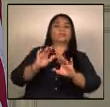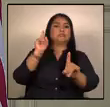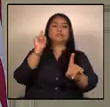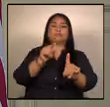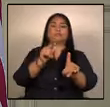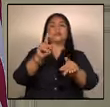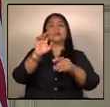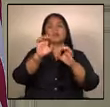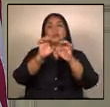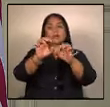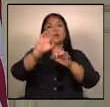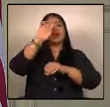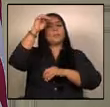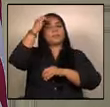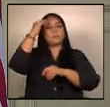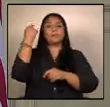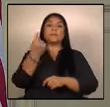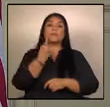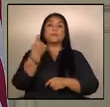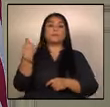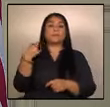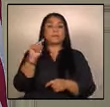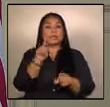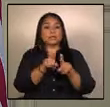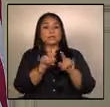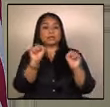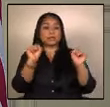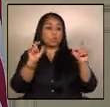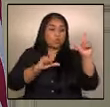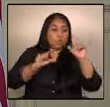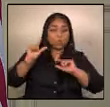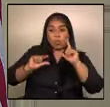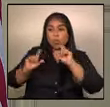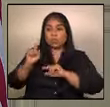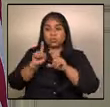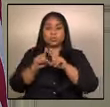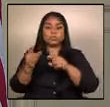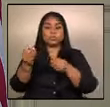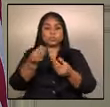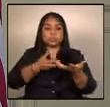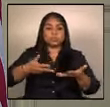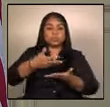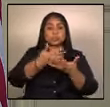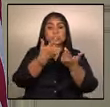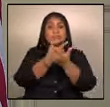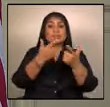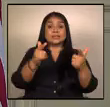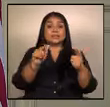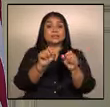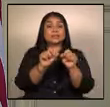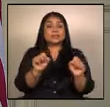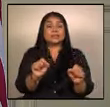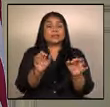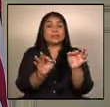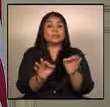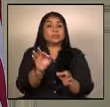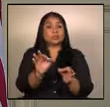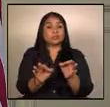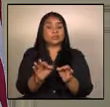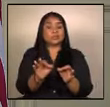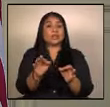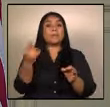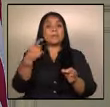político importante para construir consensos en torno a la liberación del sistema de justicia, a